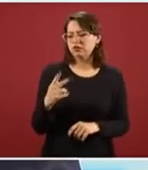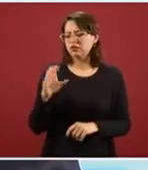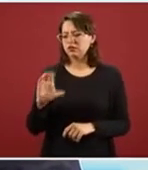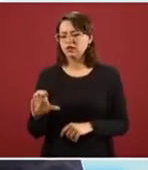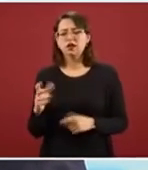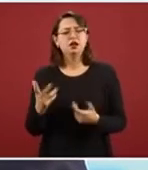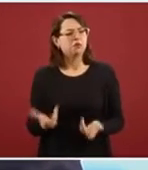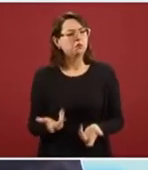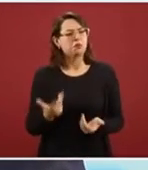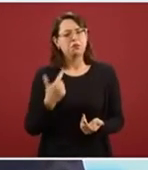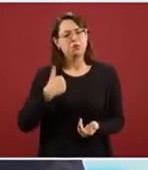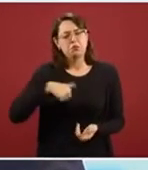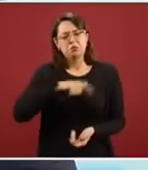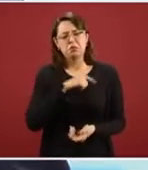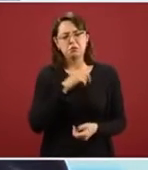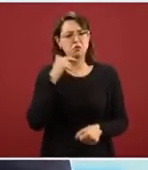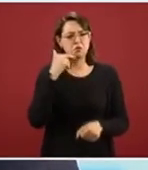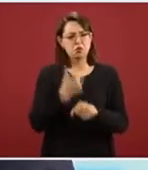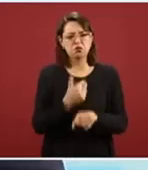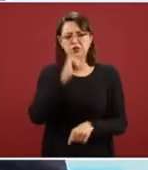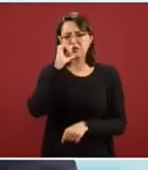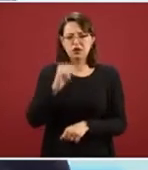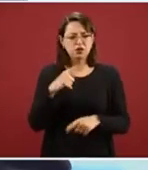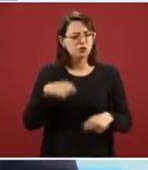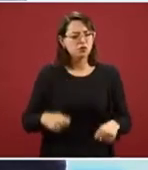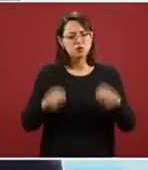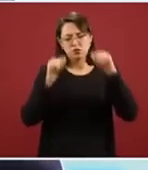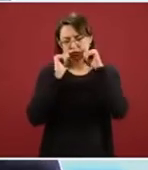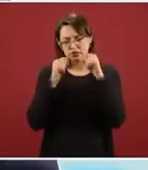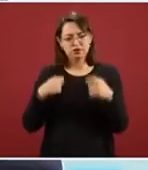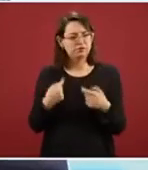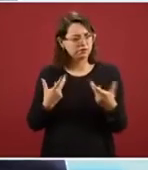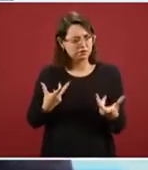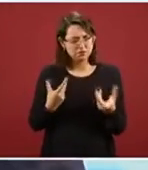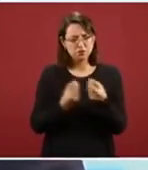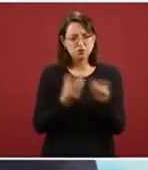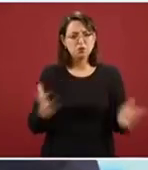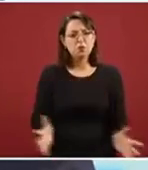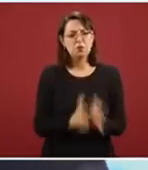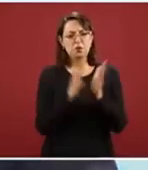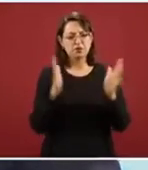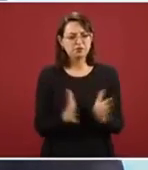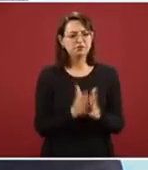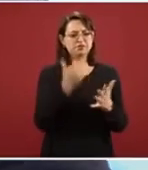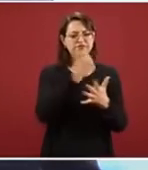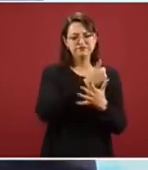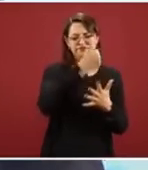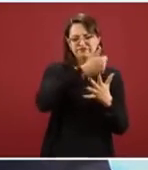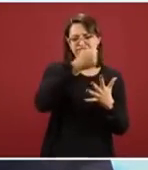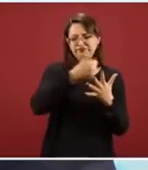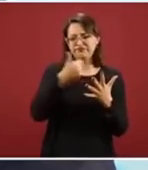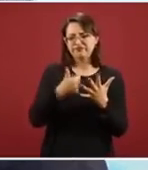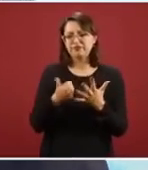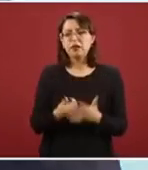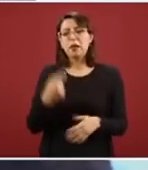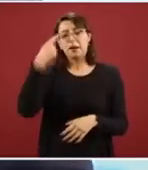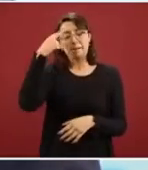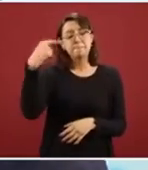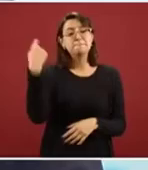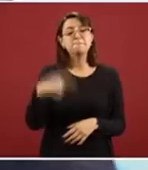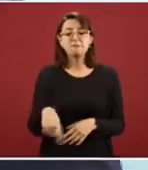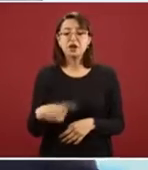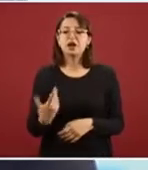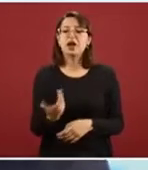Protección Civil, muchas de ellas. Participamos en cada uno de esos eslabones justamente para obligarnos a que